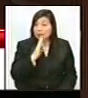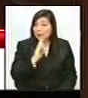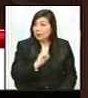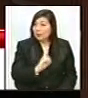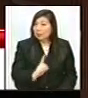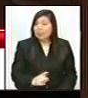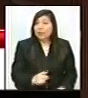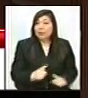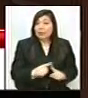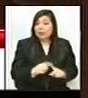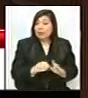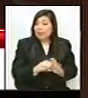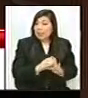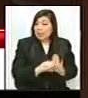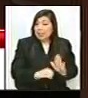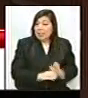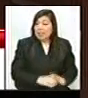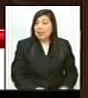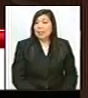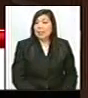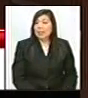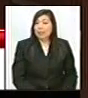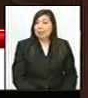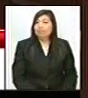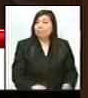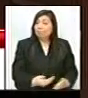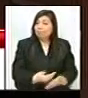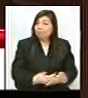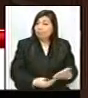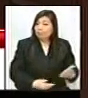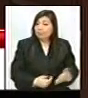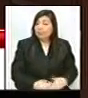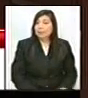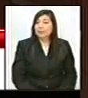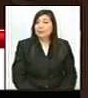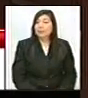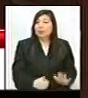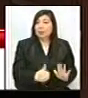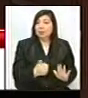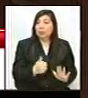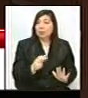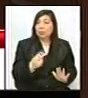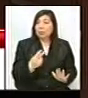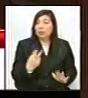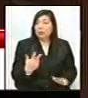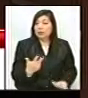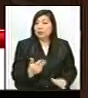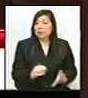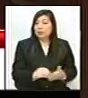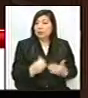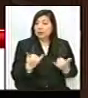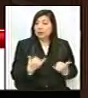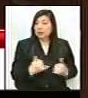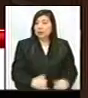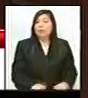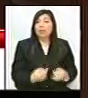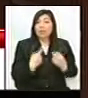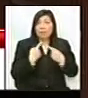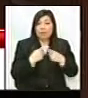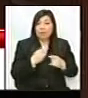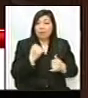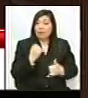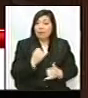lo dice el Tribunal Constitucional, expediente 6-2003, el cual se encuentra citado en el informe final.